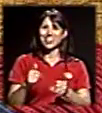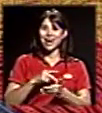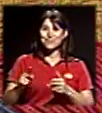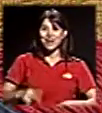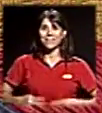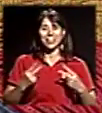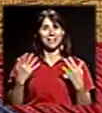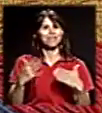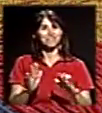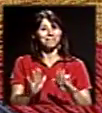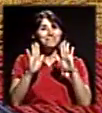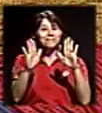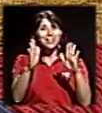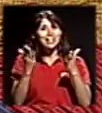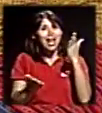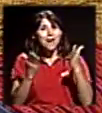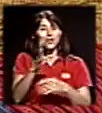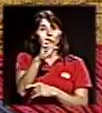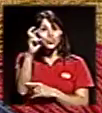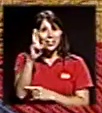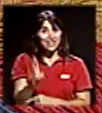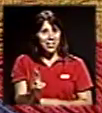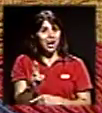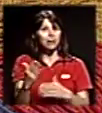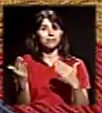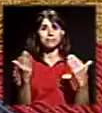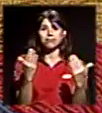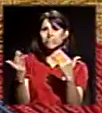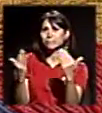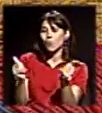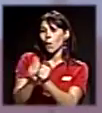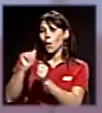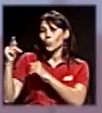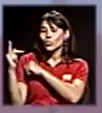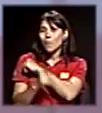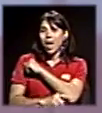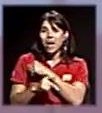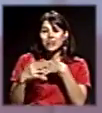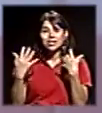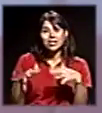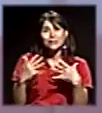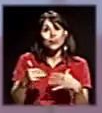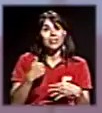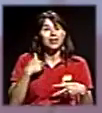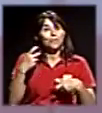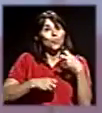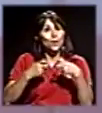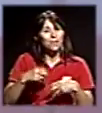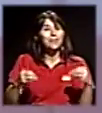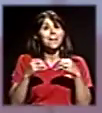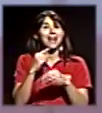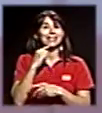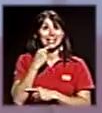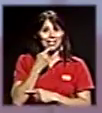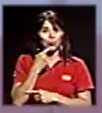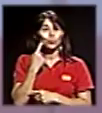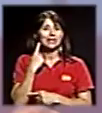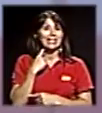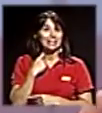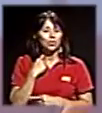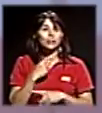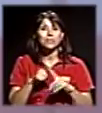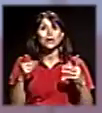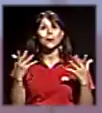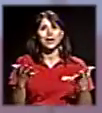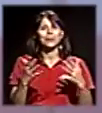Costa Rica esté tan bien en en comparación a otros lugares no donde tenemos problemas mucho más serios no de adicciones pero